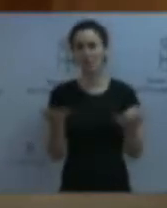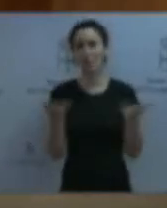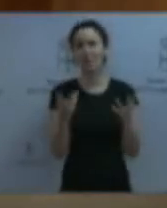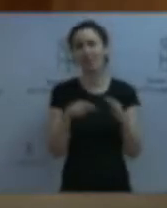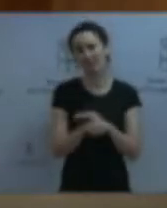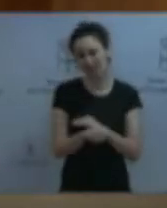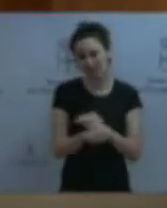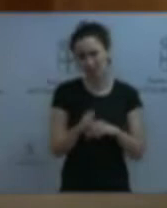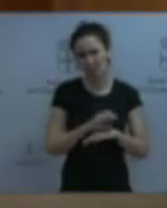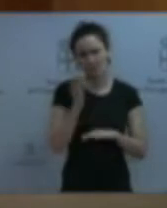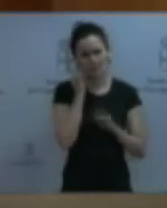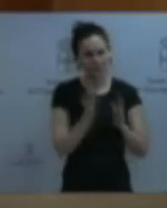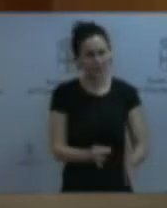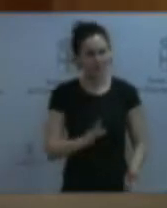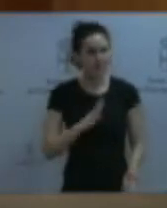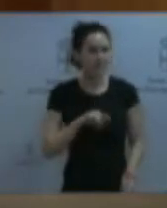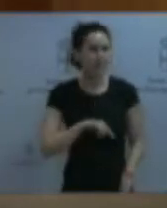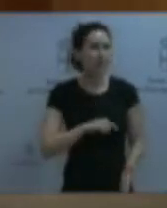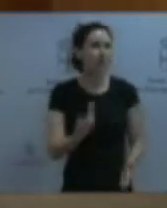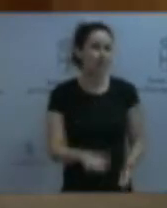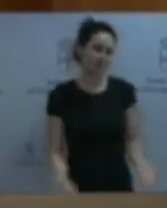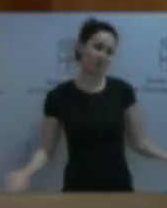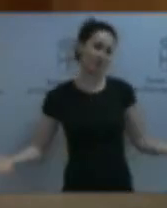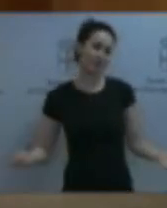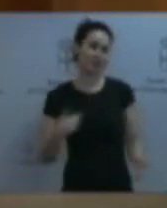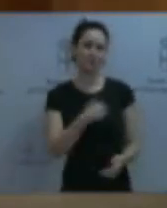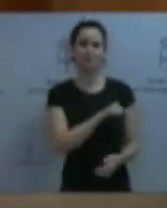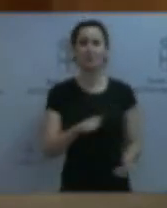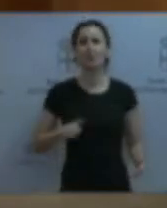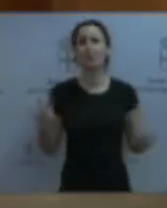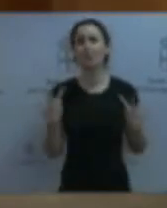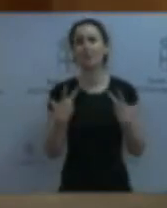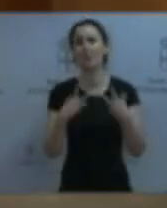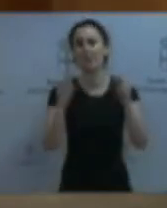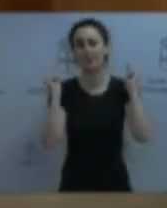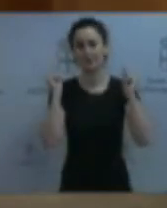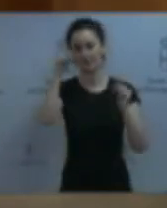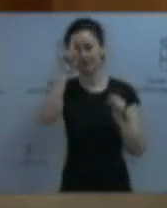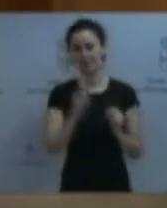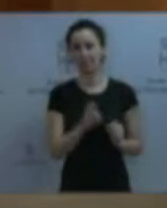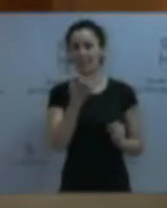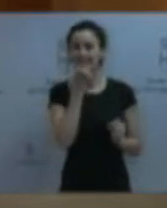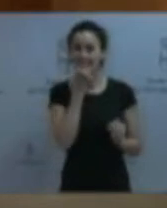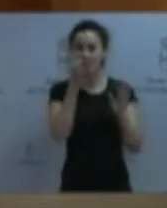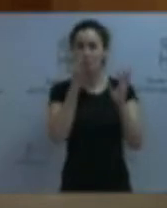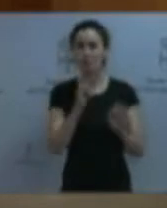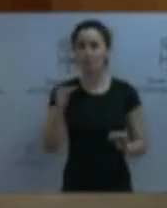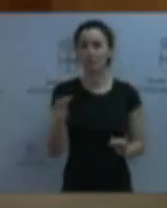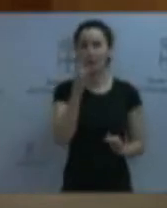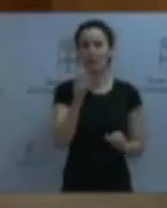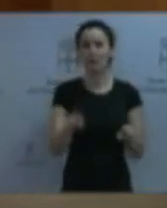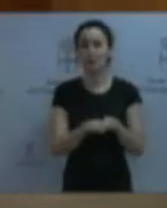señora consejera? Y ya finalizo. No sé si conoce la teoría de la pendiente resbaladiza.